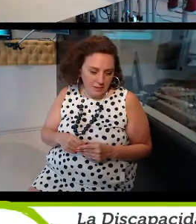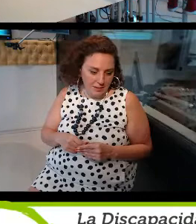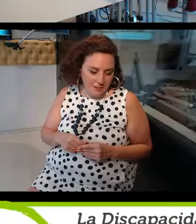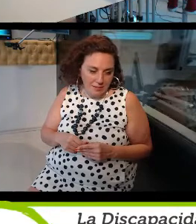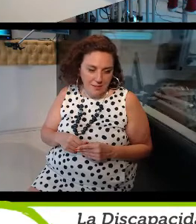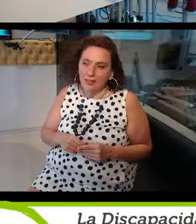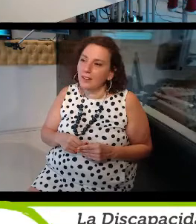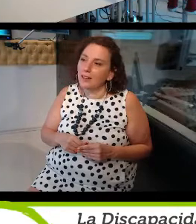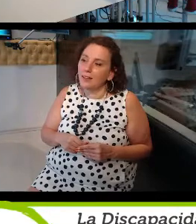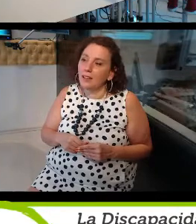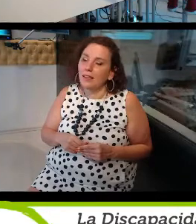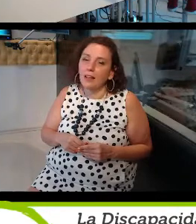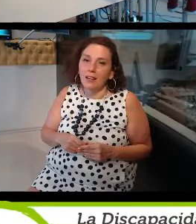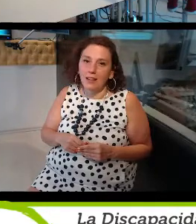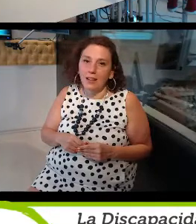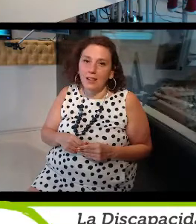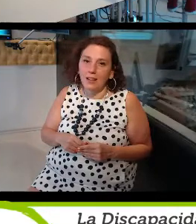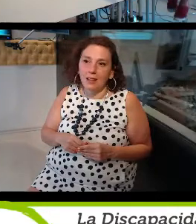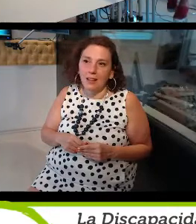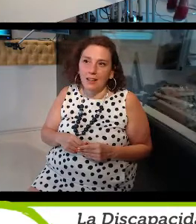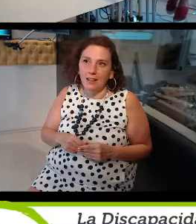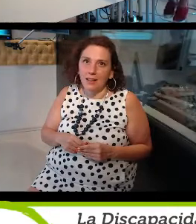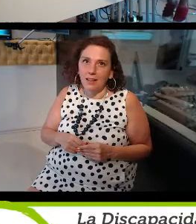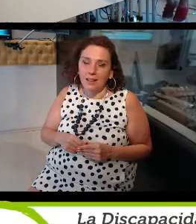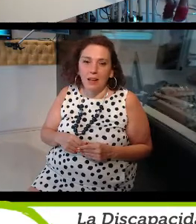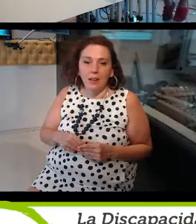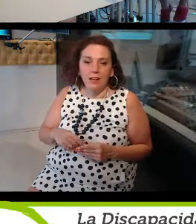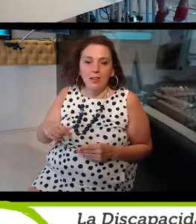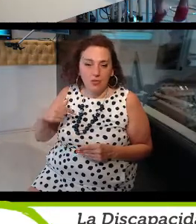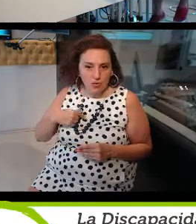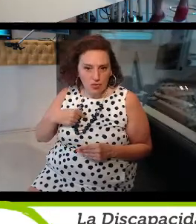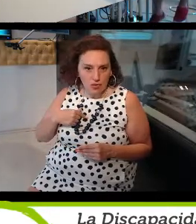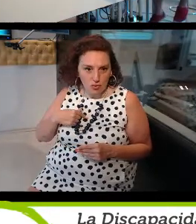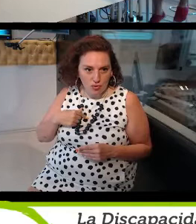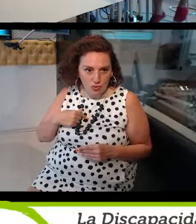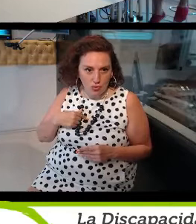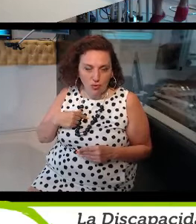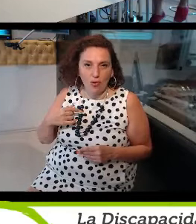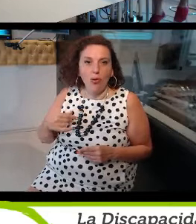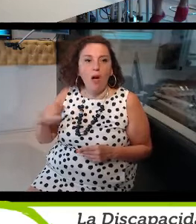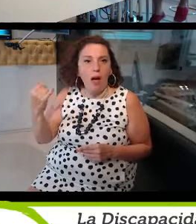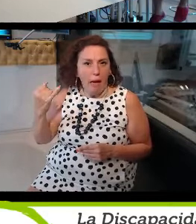Para la muta acá. ¿Venís? Voy a ir el jueves que viene, ya voy a estar por ahí. Ah, Marianito.